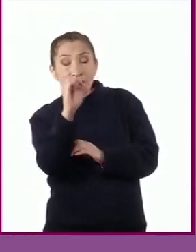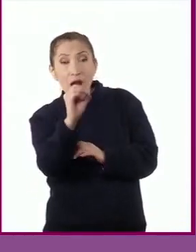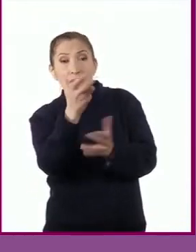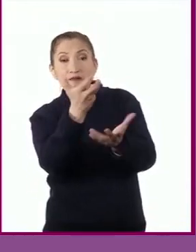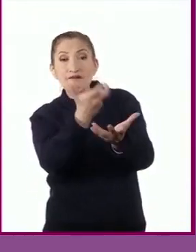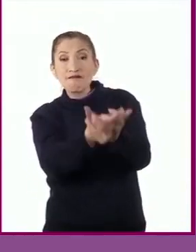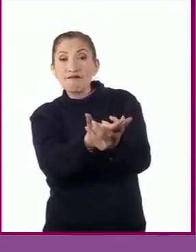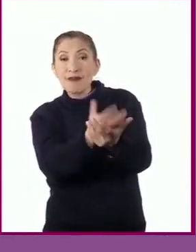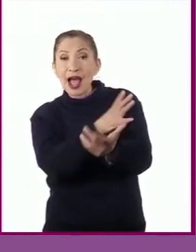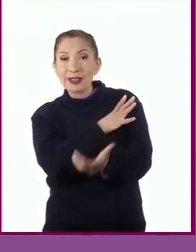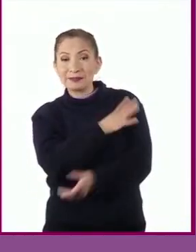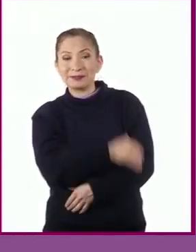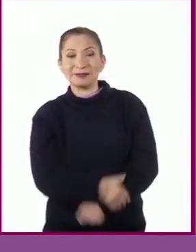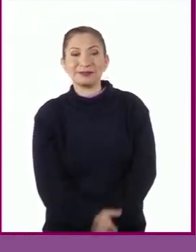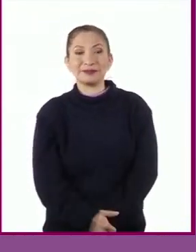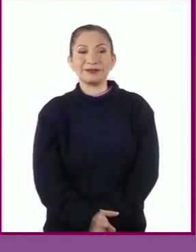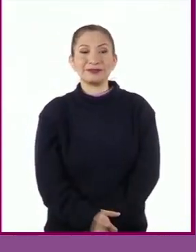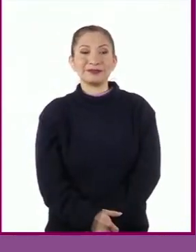en reposo.